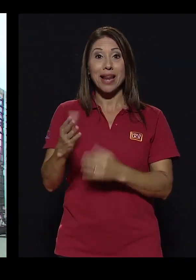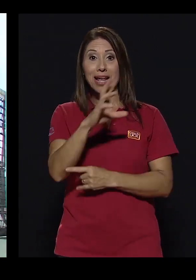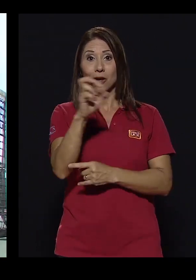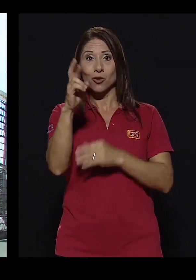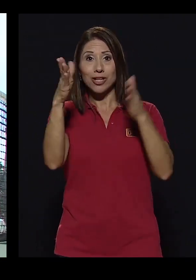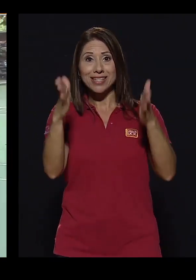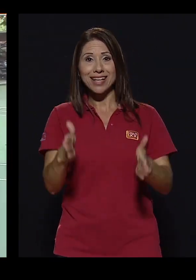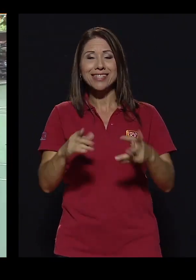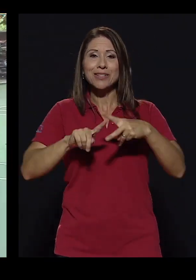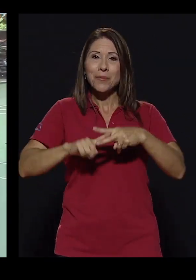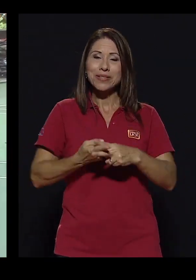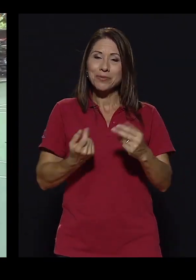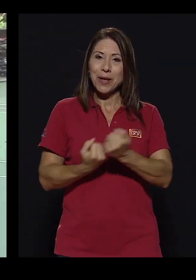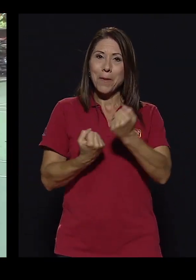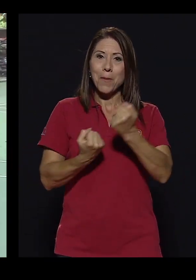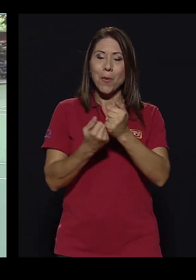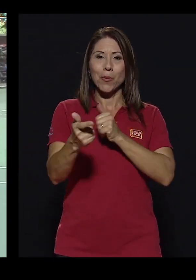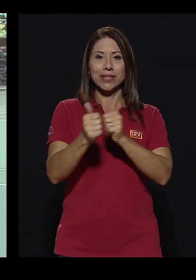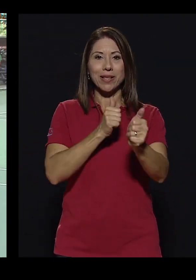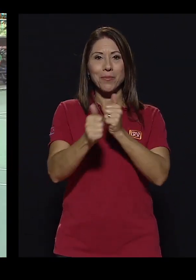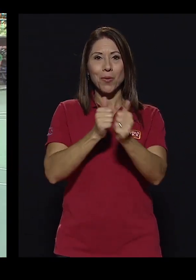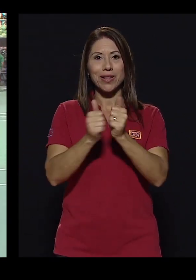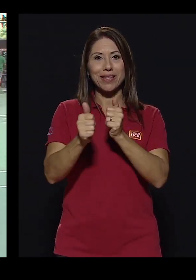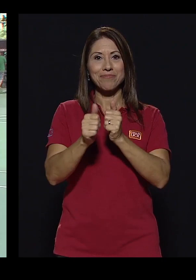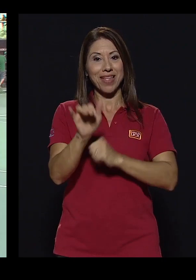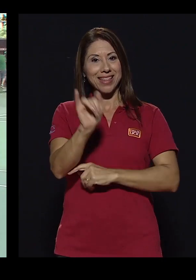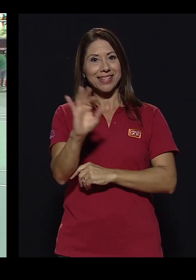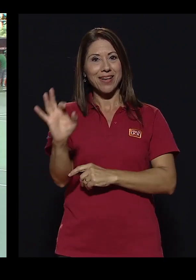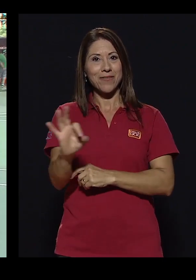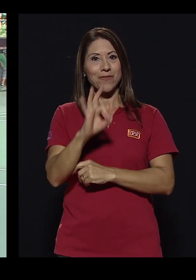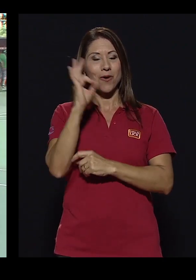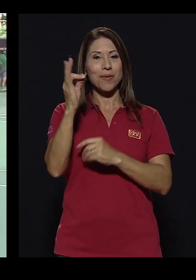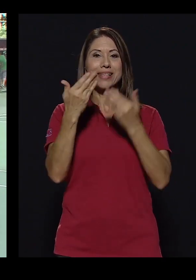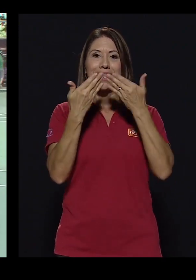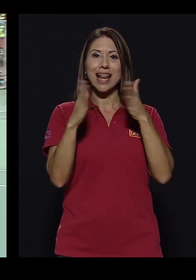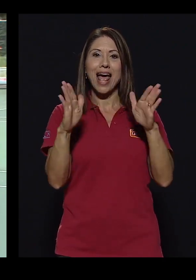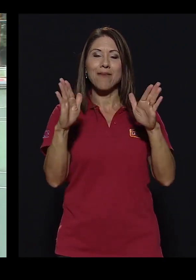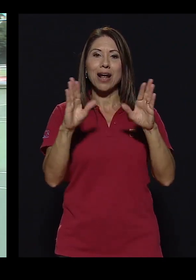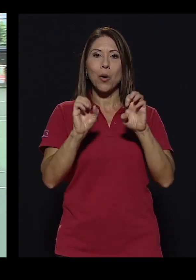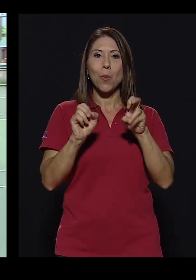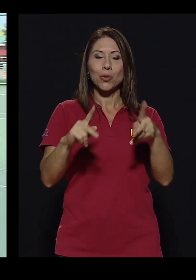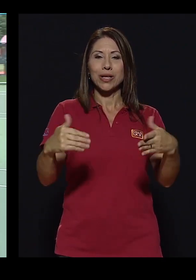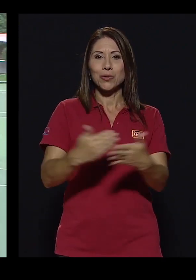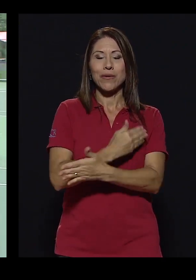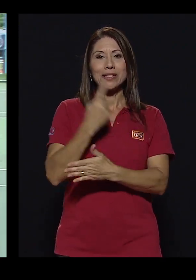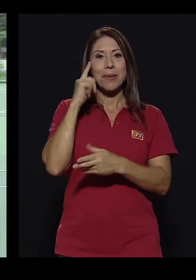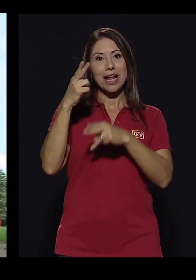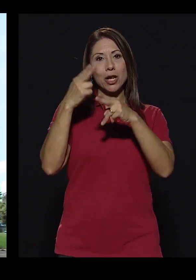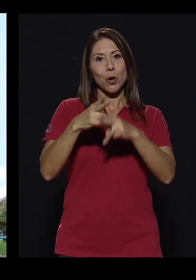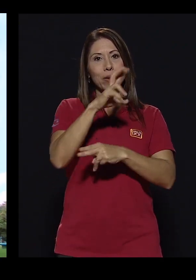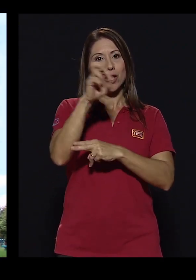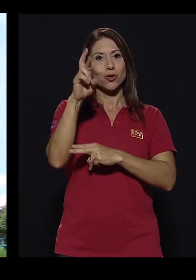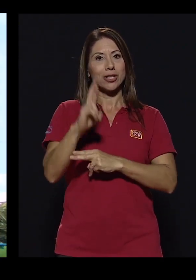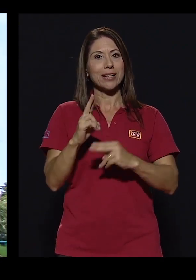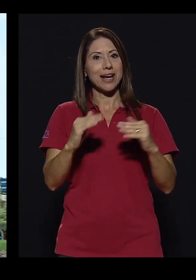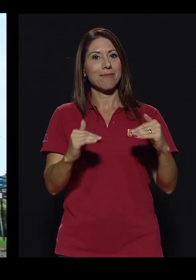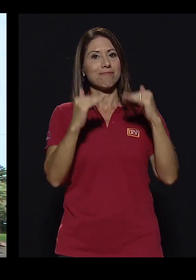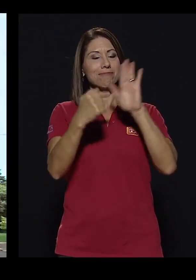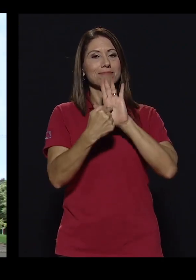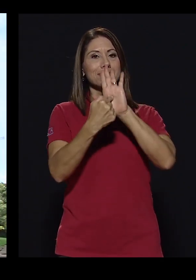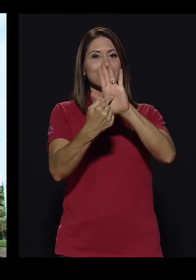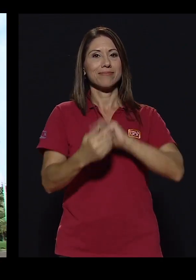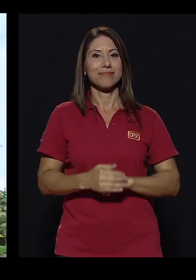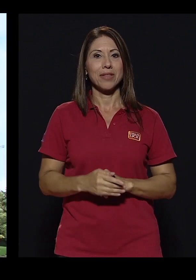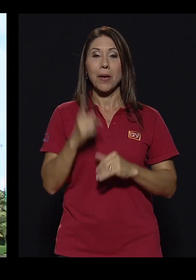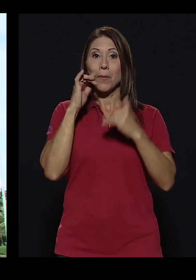espera que los costarricenses comencemos a apoyar este deporte para que así se le abran nuevas oportunidades para dejar el nombre de costa rica-